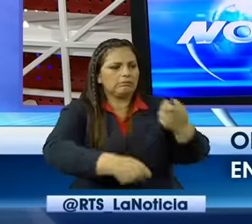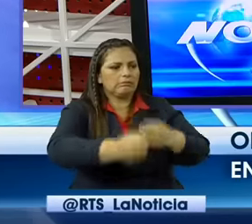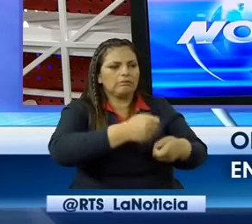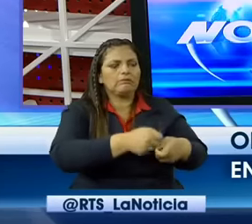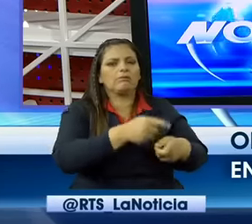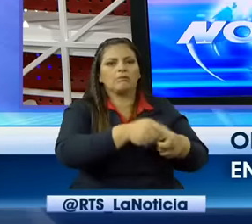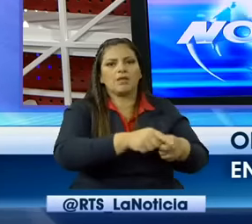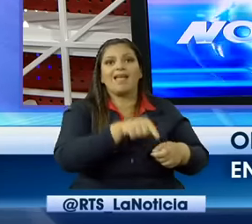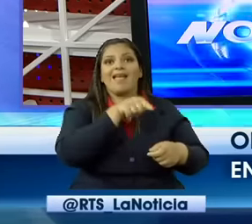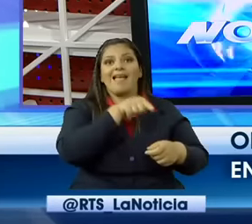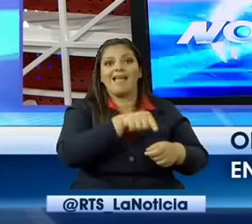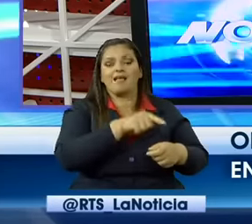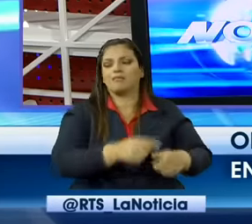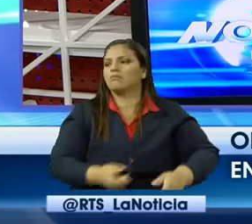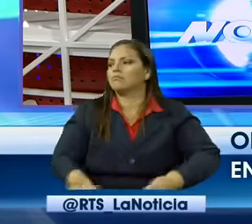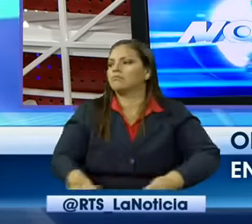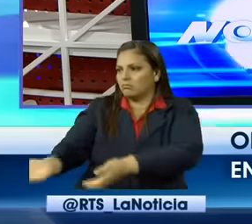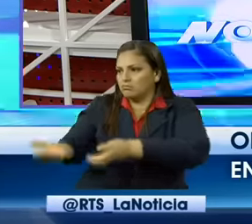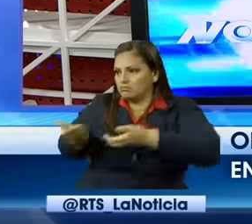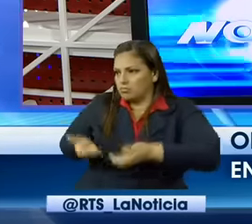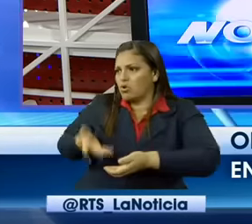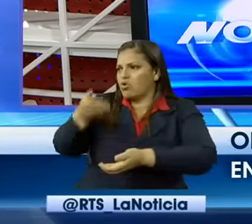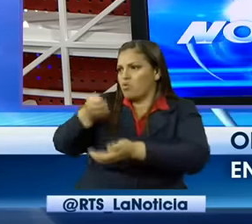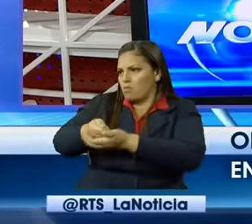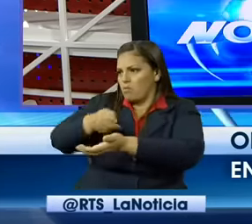qué deliciosos que son los mariscos. Es el único que lo puede vender.